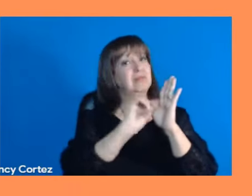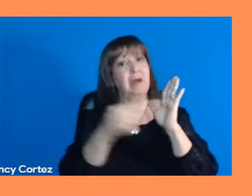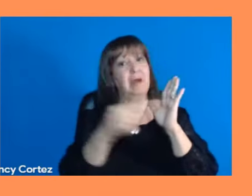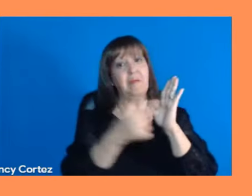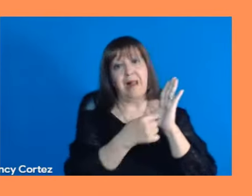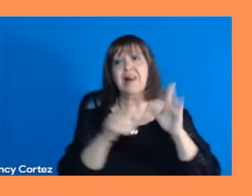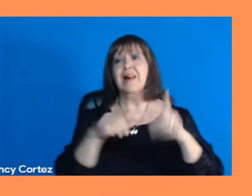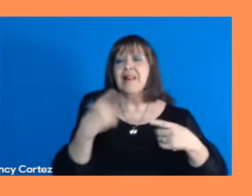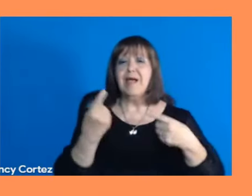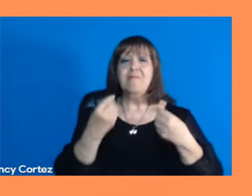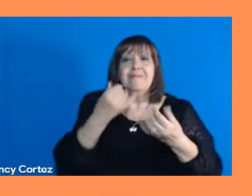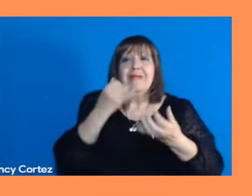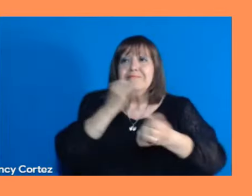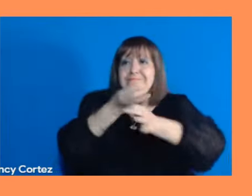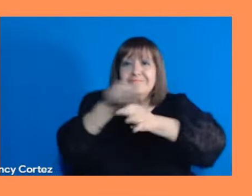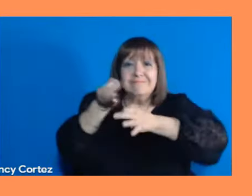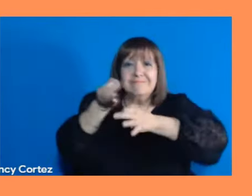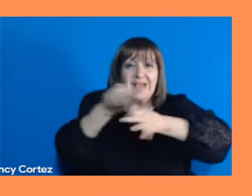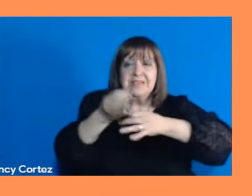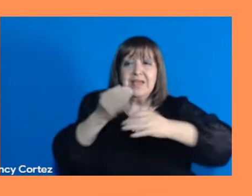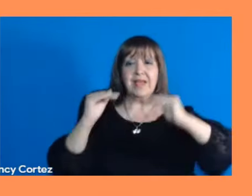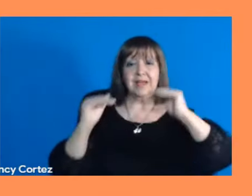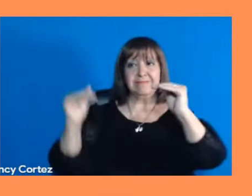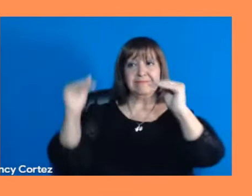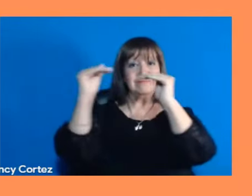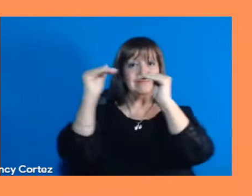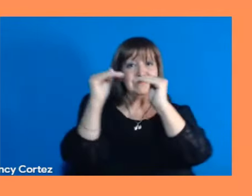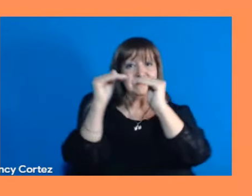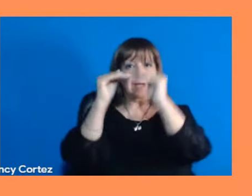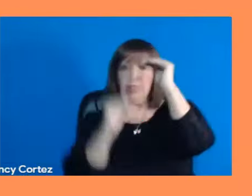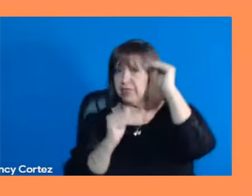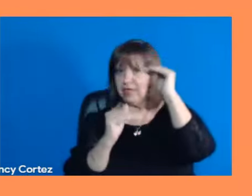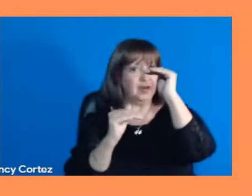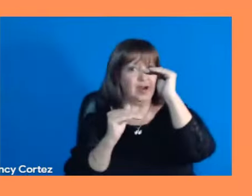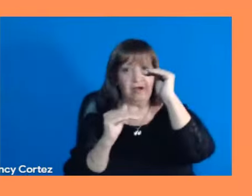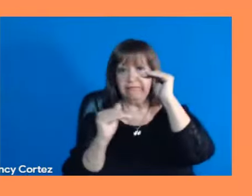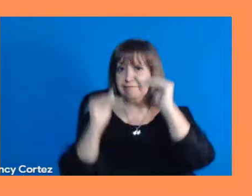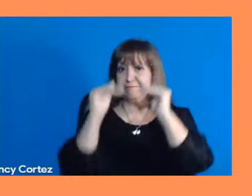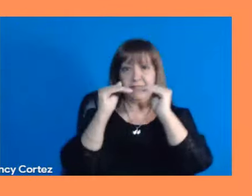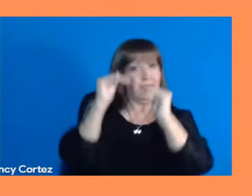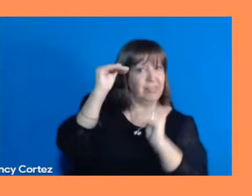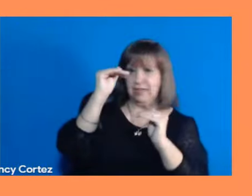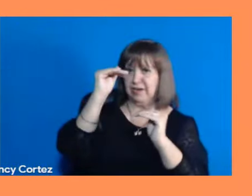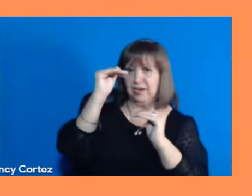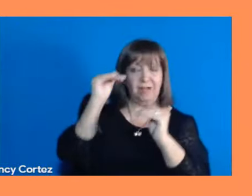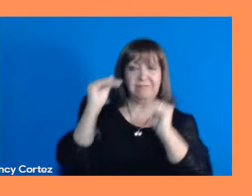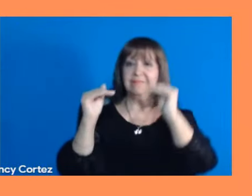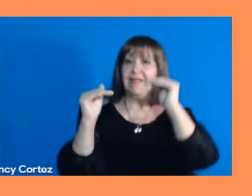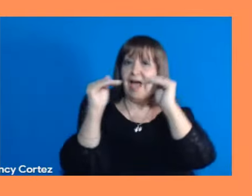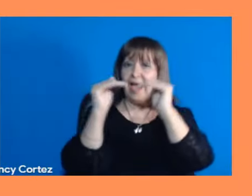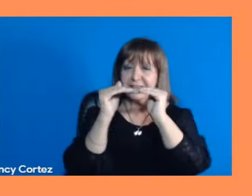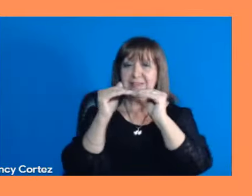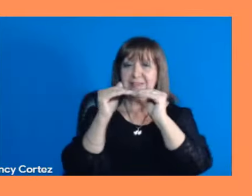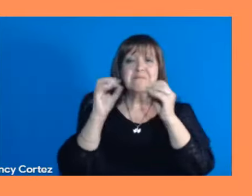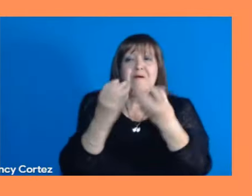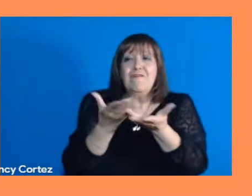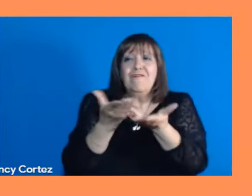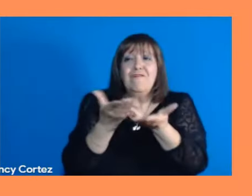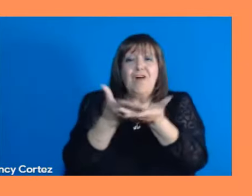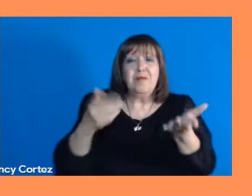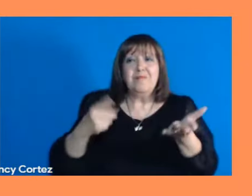más libre que permita y legitimen modos de existencia y de